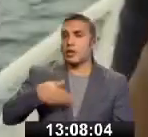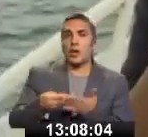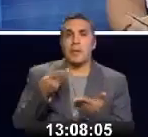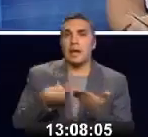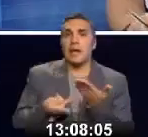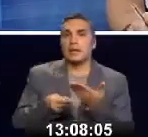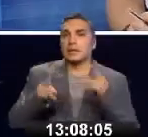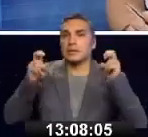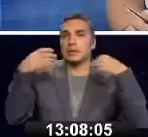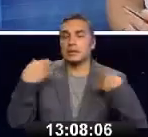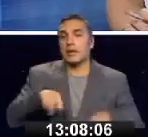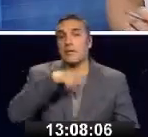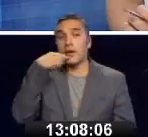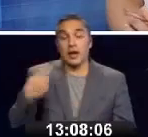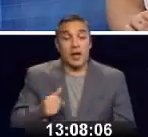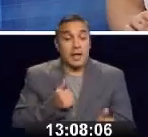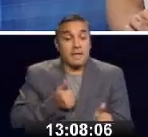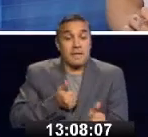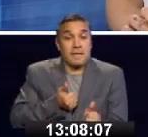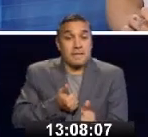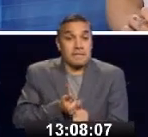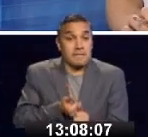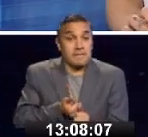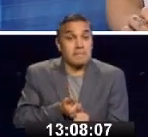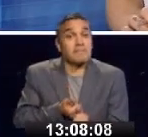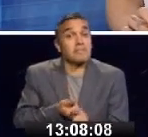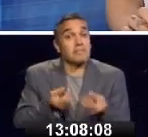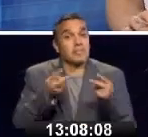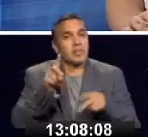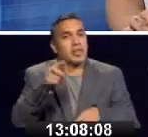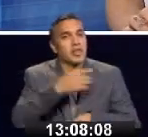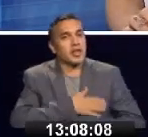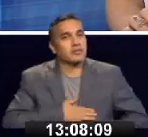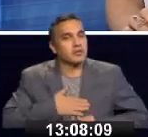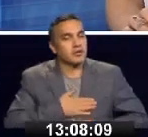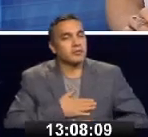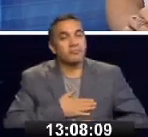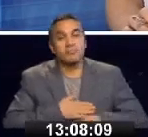en torno a este feriado que se avecina. Y por supuesto, que lo disfruten. Compañeros.